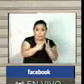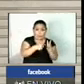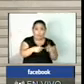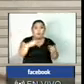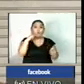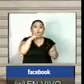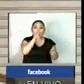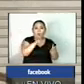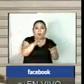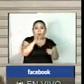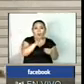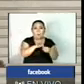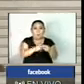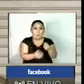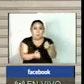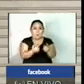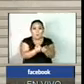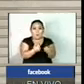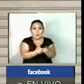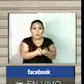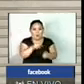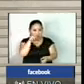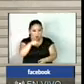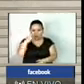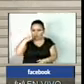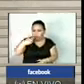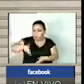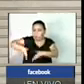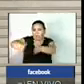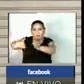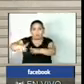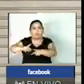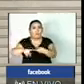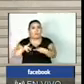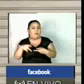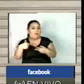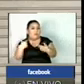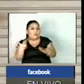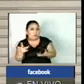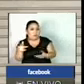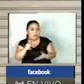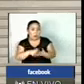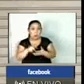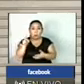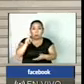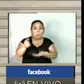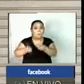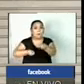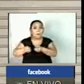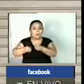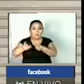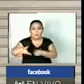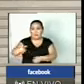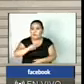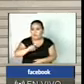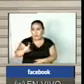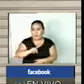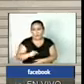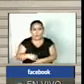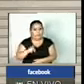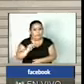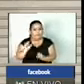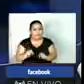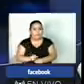FMLN hayan votado con gana para dejar sucia esa ruta y dejar básicamente sin pasar recogiendo la basura me parece totalmente